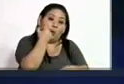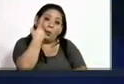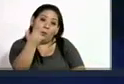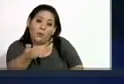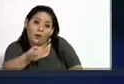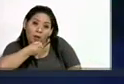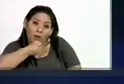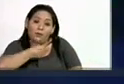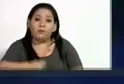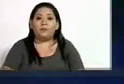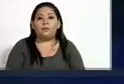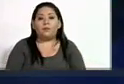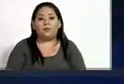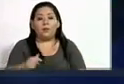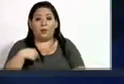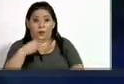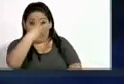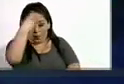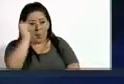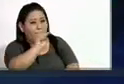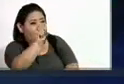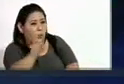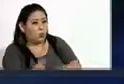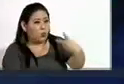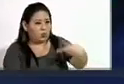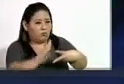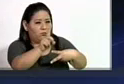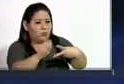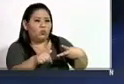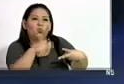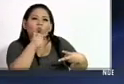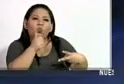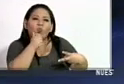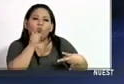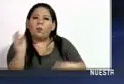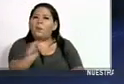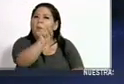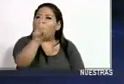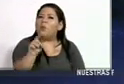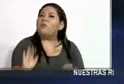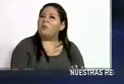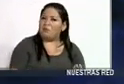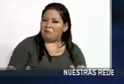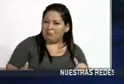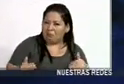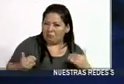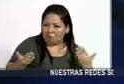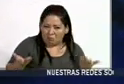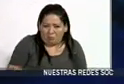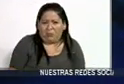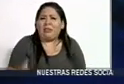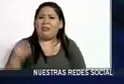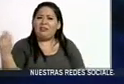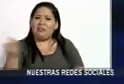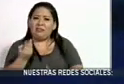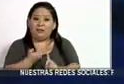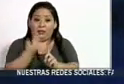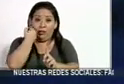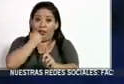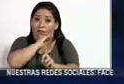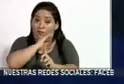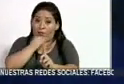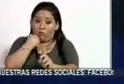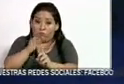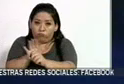medios. Doctor, tengo dos preguntas importantes y mucha gente tiene dudas sobre esto. ¿Por qué es tan importante el aislamiento para enfrentar una